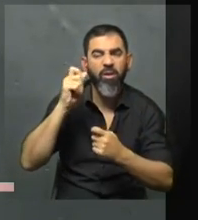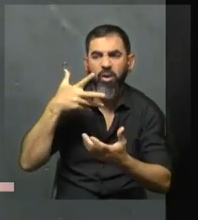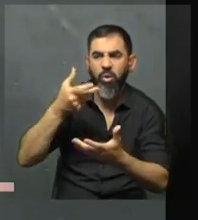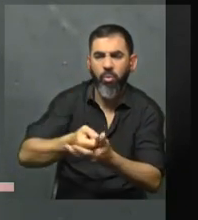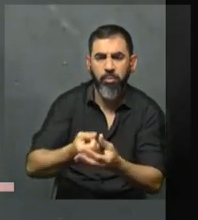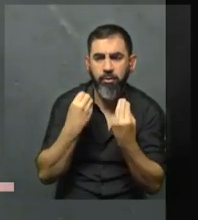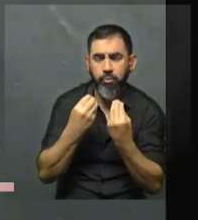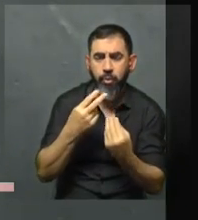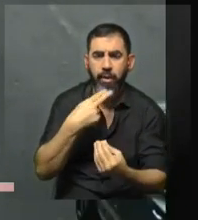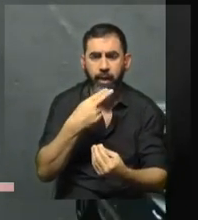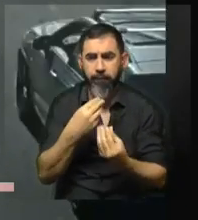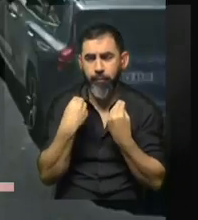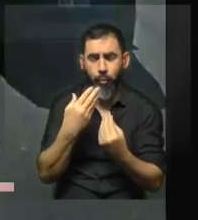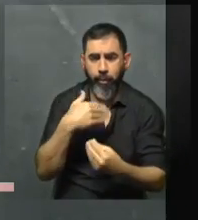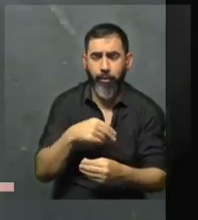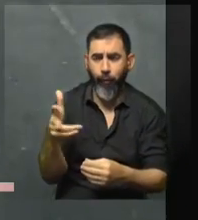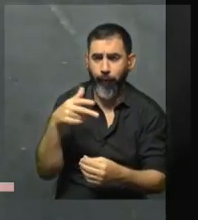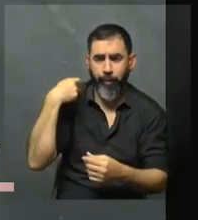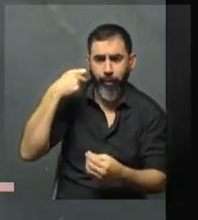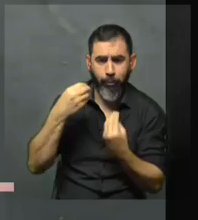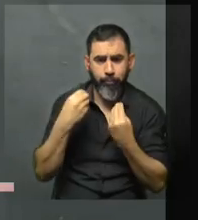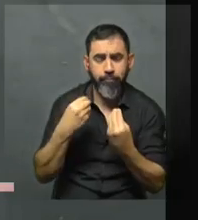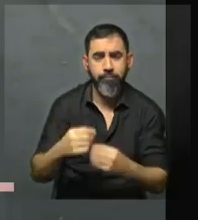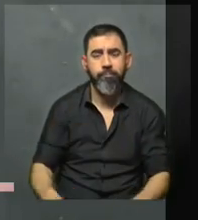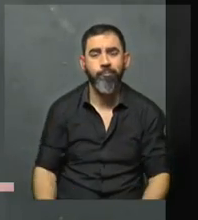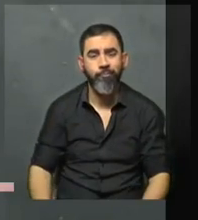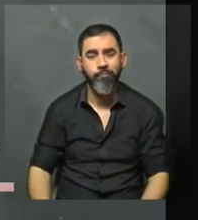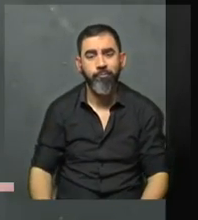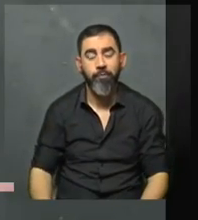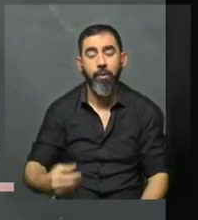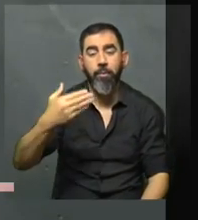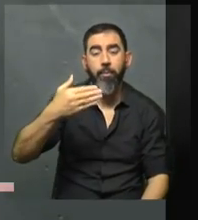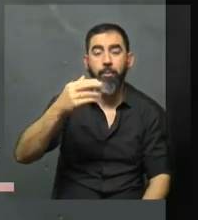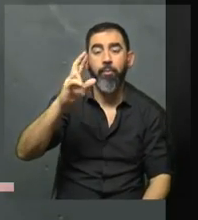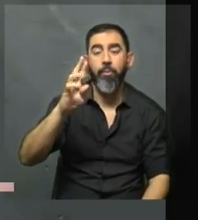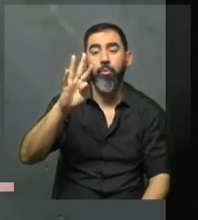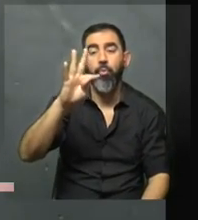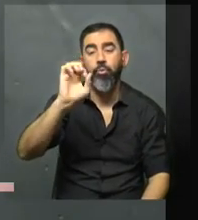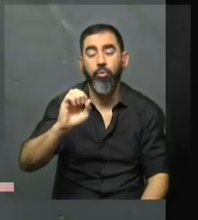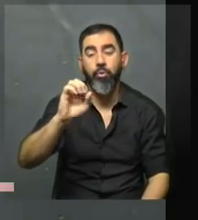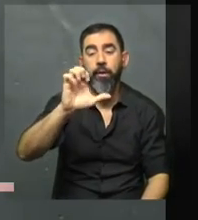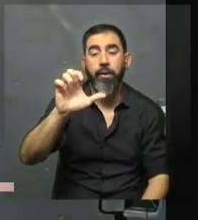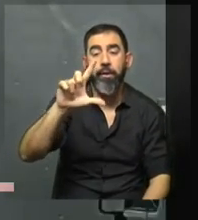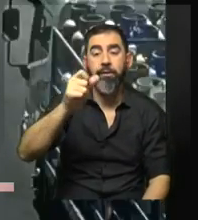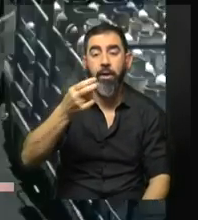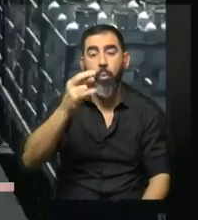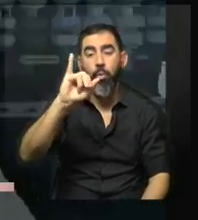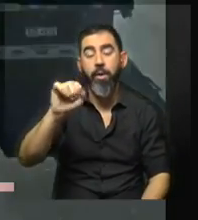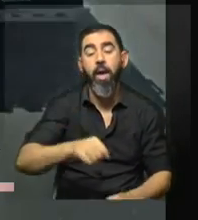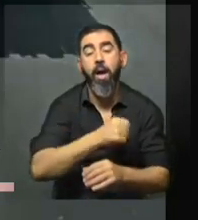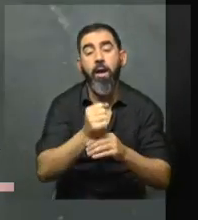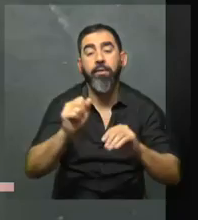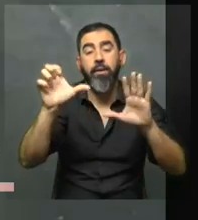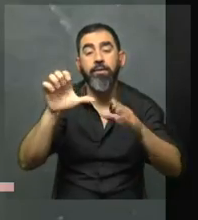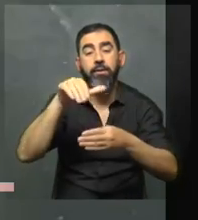Netflix? Sí. Haciendo de todo. Bueno, y mire, Chelo, Marco Bruto, entre Plácido de Yauri y Luis Lamas. Hasta las 6 de la